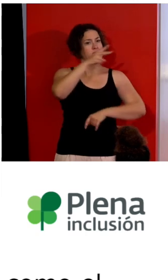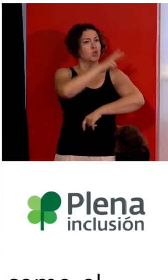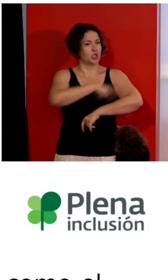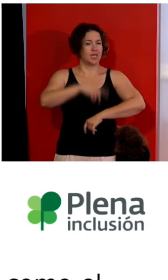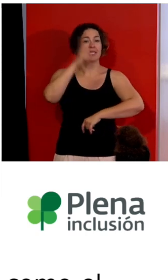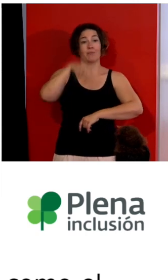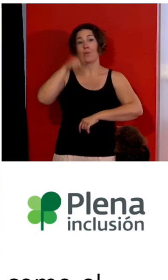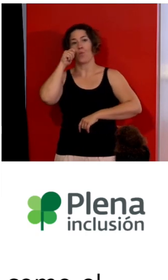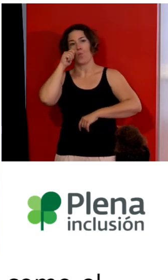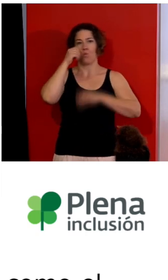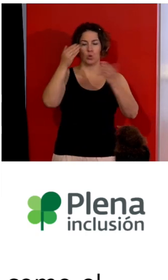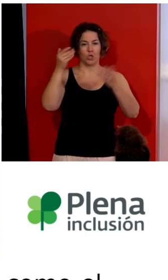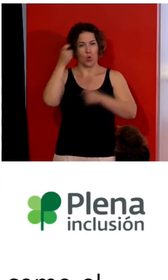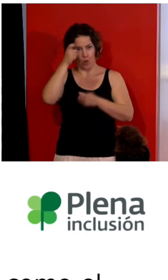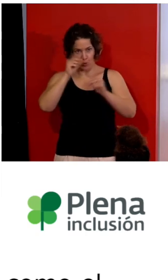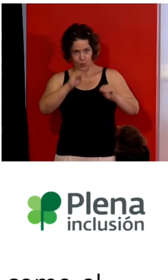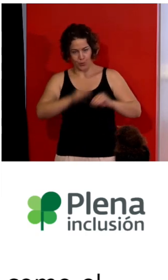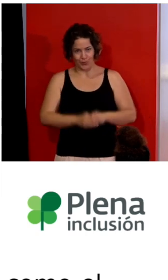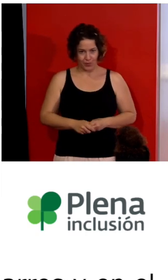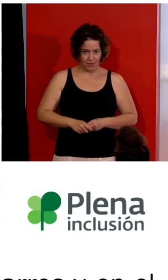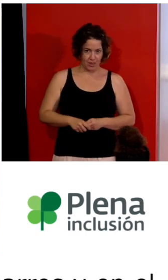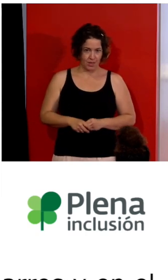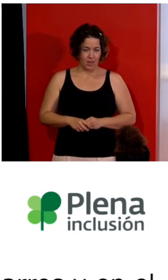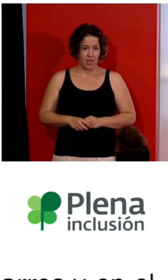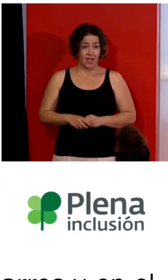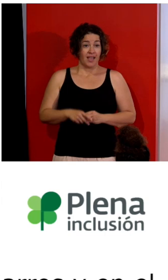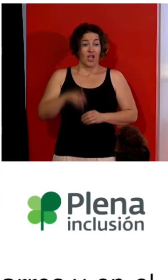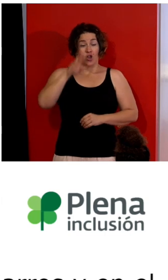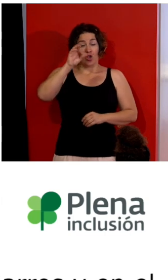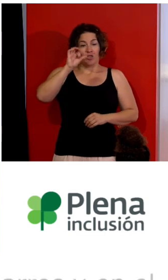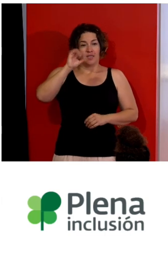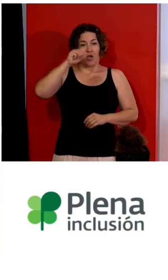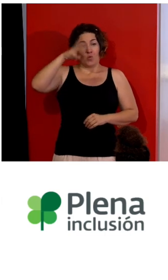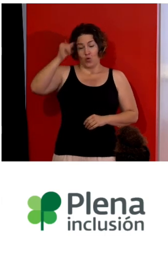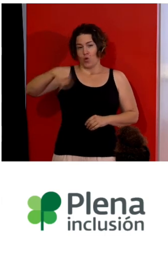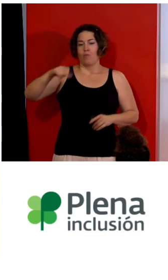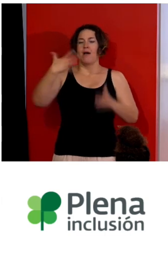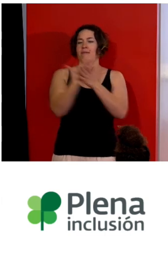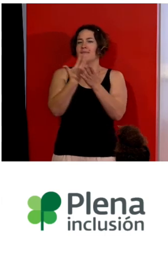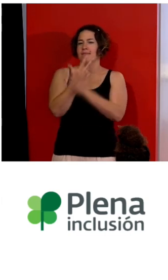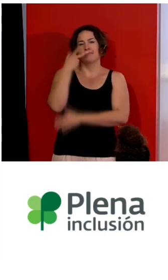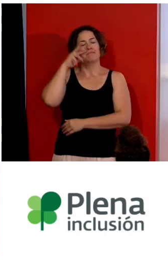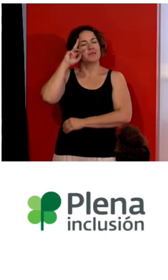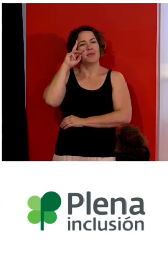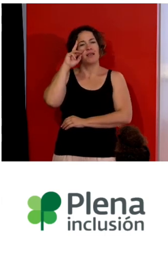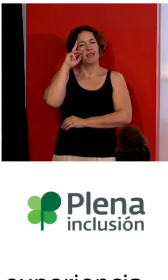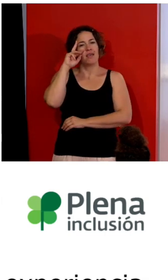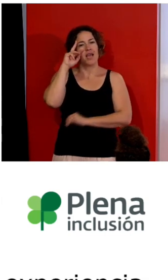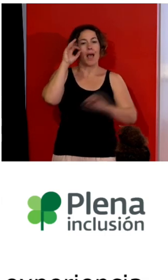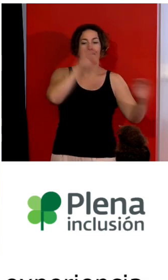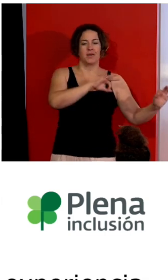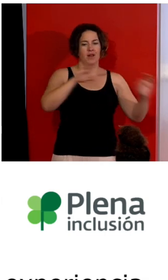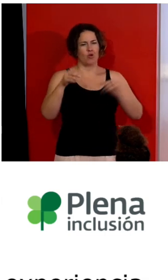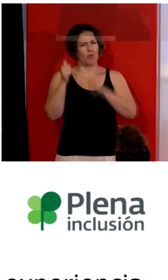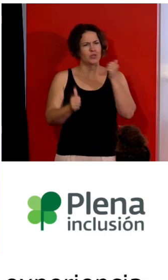también en el Museo de su localidad. Rosa Muñoz nos va a contar su experiencia en la presentación, en la preparación de las